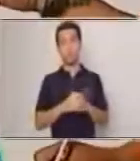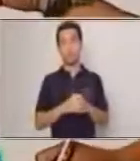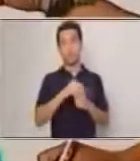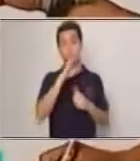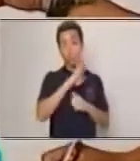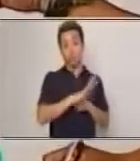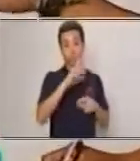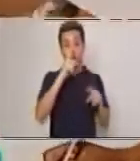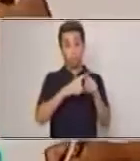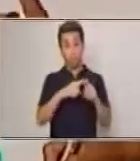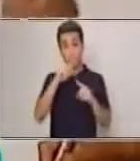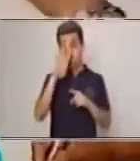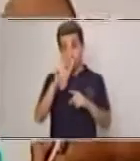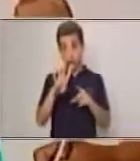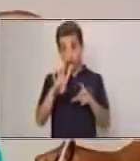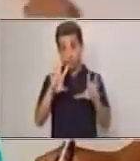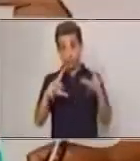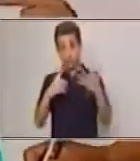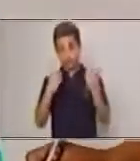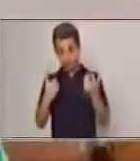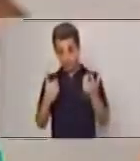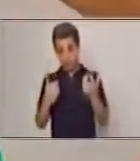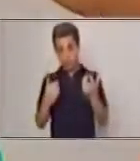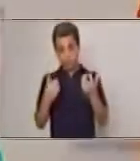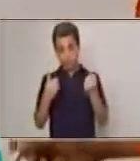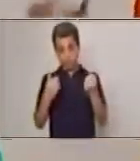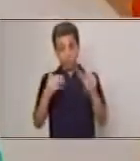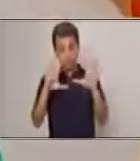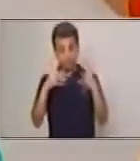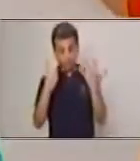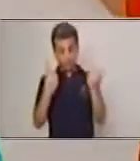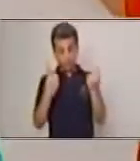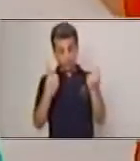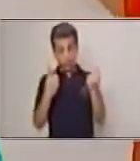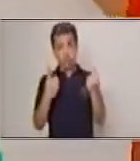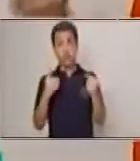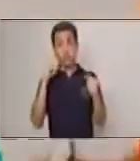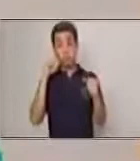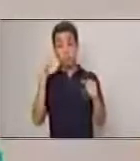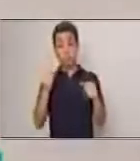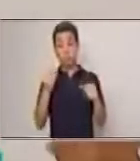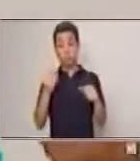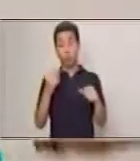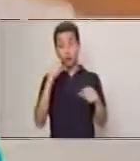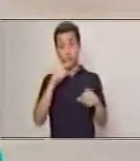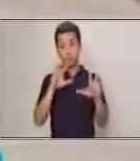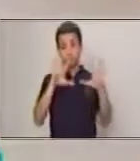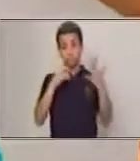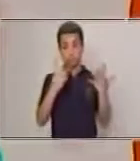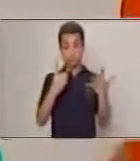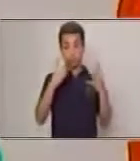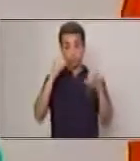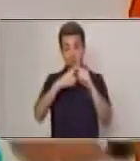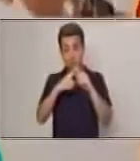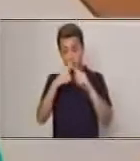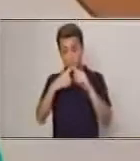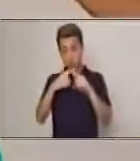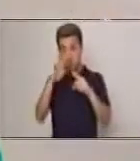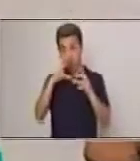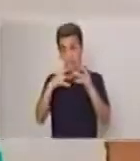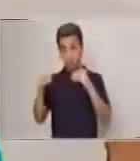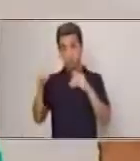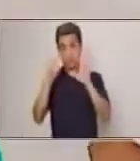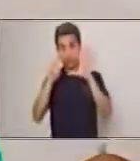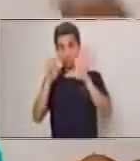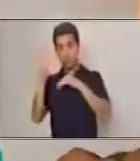4 por 4 es 16 y multiplica 16 por 4, 64. La raíz cúbica de N15, la